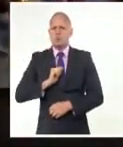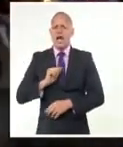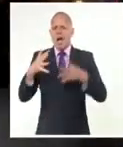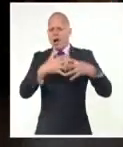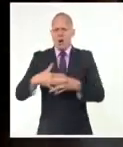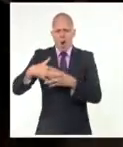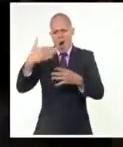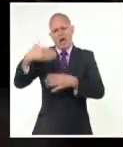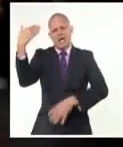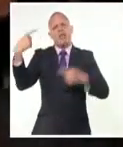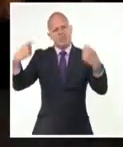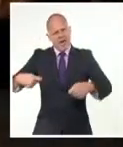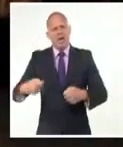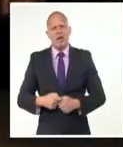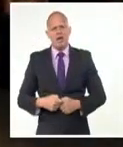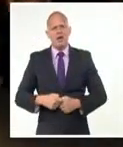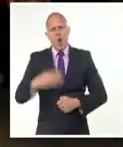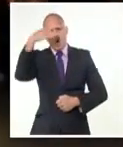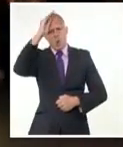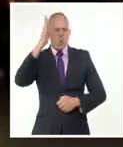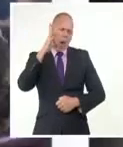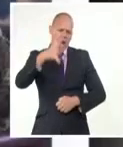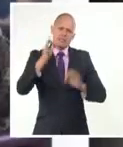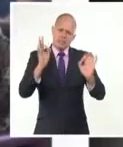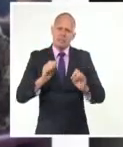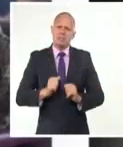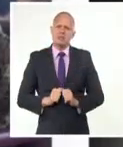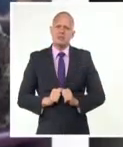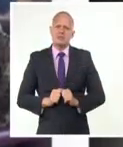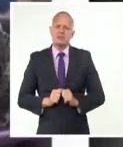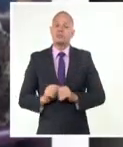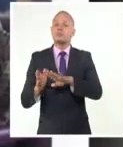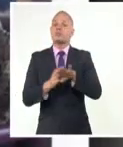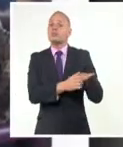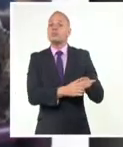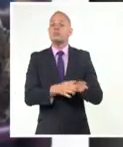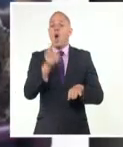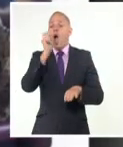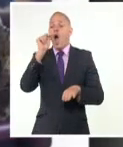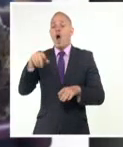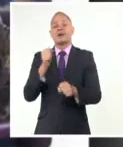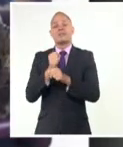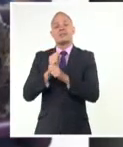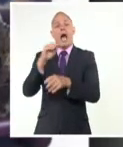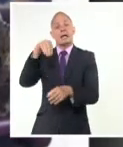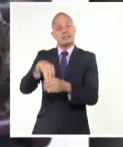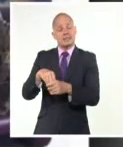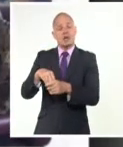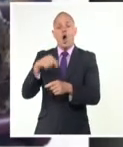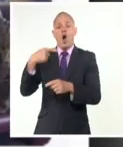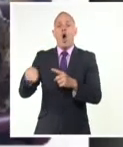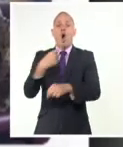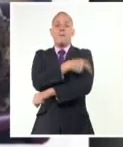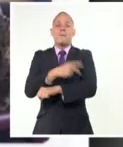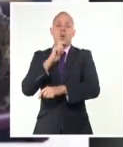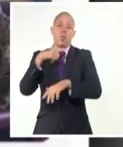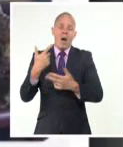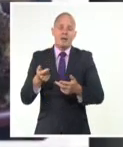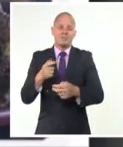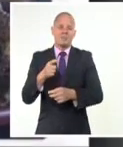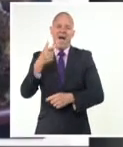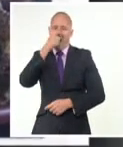Cuba! ¡Viva Cuba! El secretario de Relaciones Internacionales de Zimbabue ratificó el apoyo